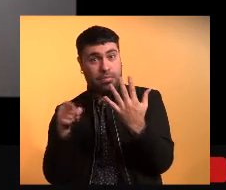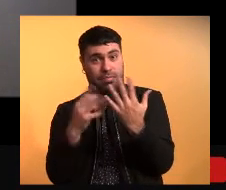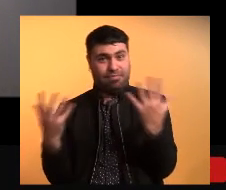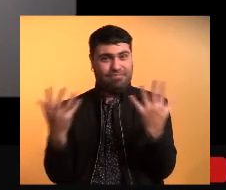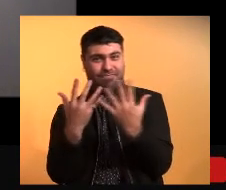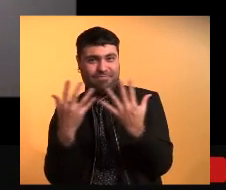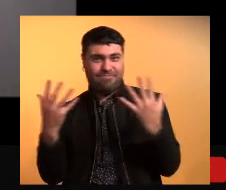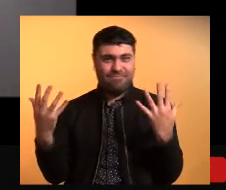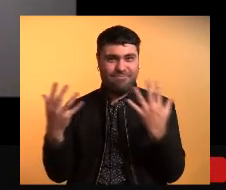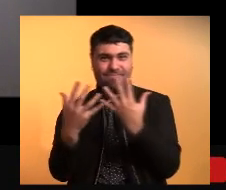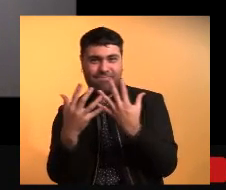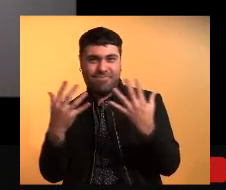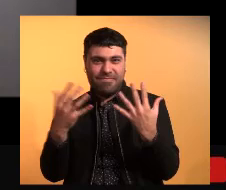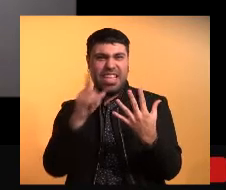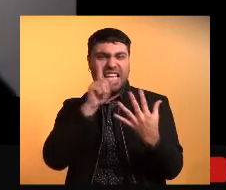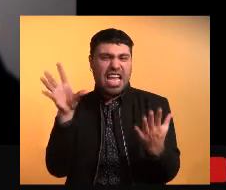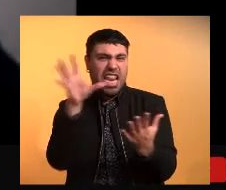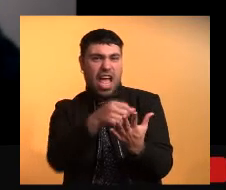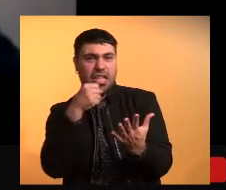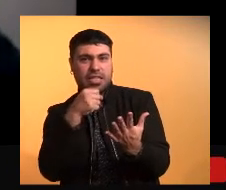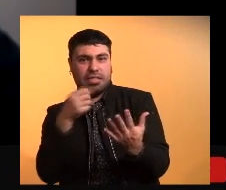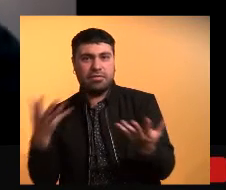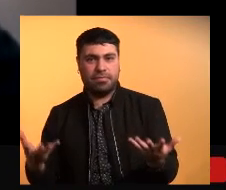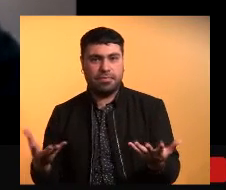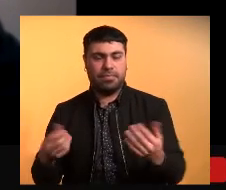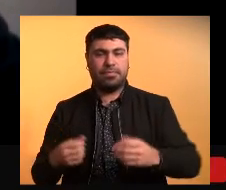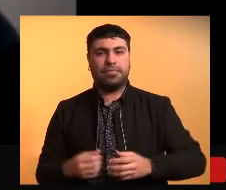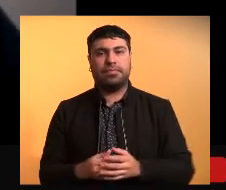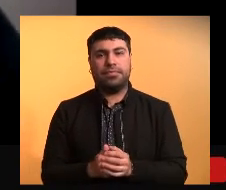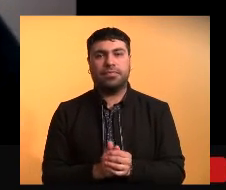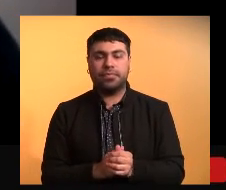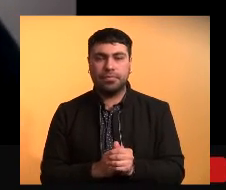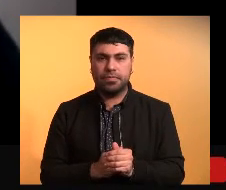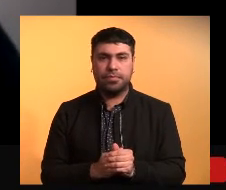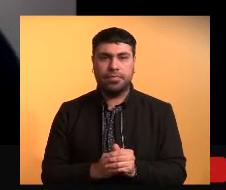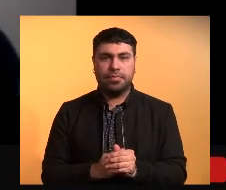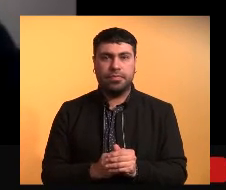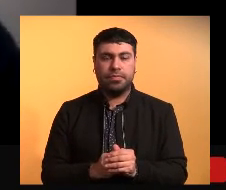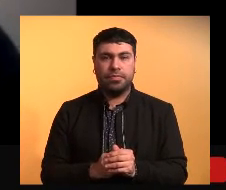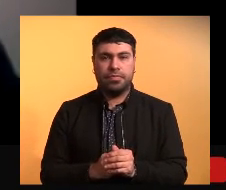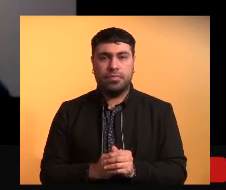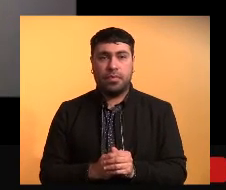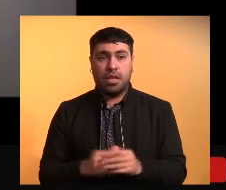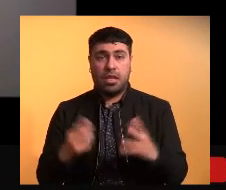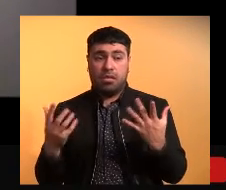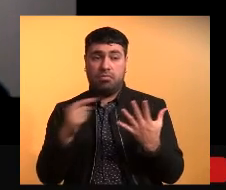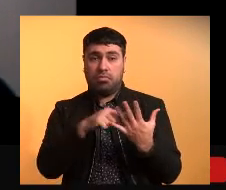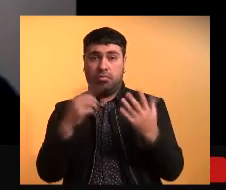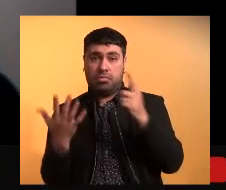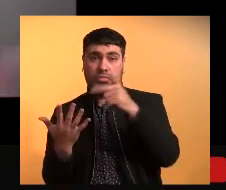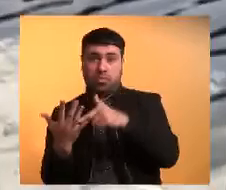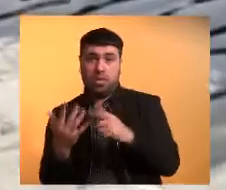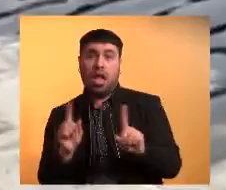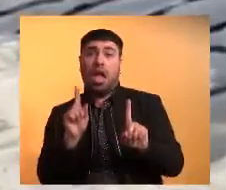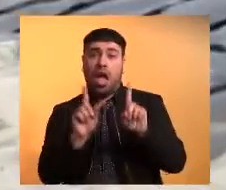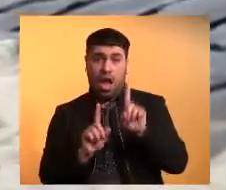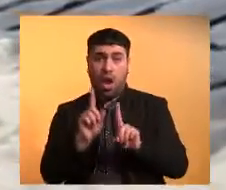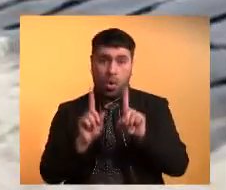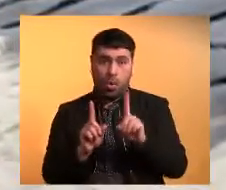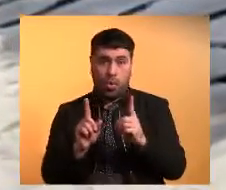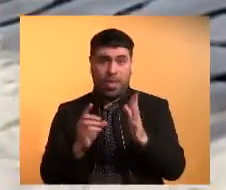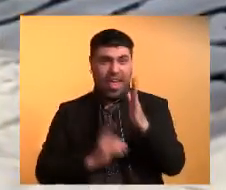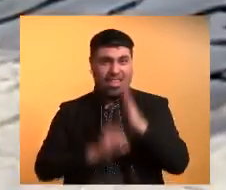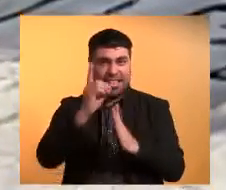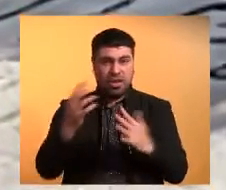disponible. Y para eso, bueno, nuevamente hay una serie de estrategias, como yo le mencionaba, hay algas que tienen tasas de crecimiento